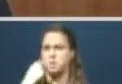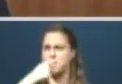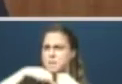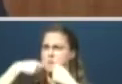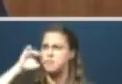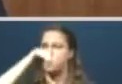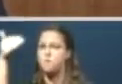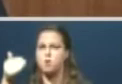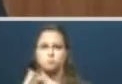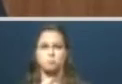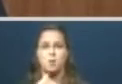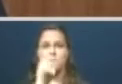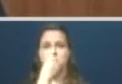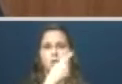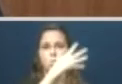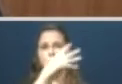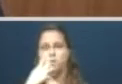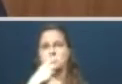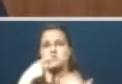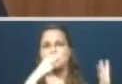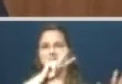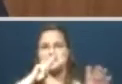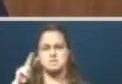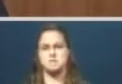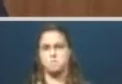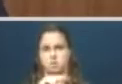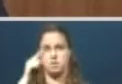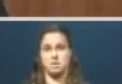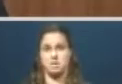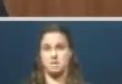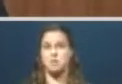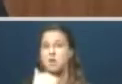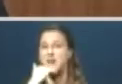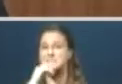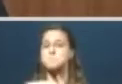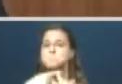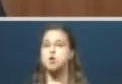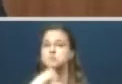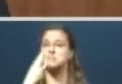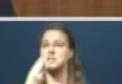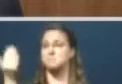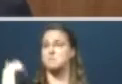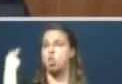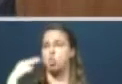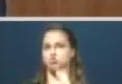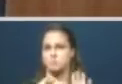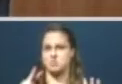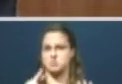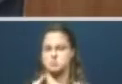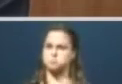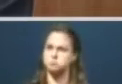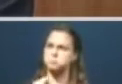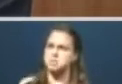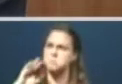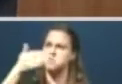mil 477 millones de euros casi tres veces más de las exportaciones de 2007 unos buenos datos de exportación que han seguido en